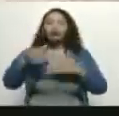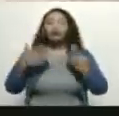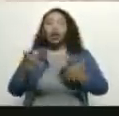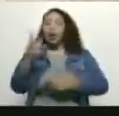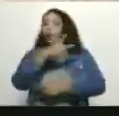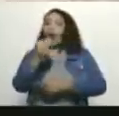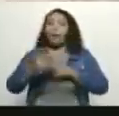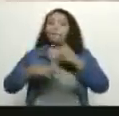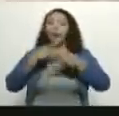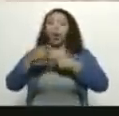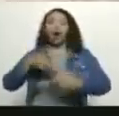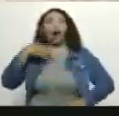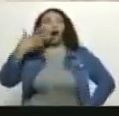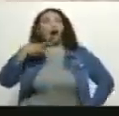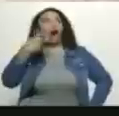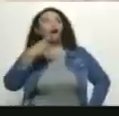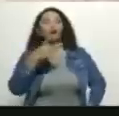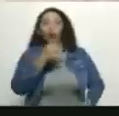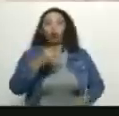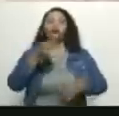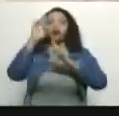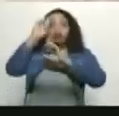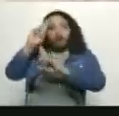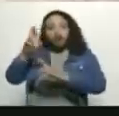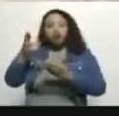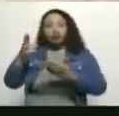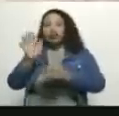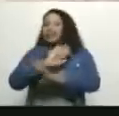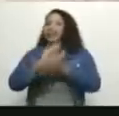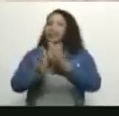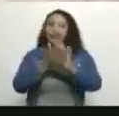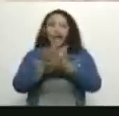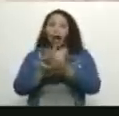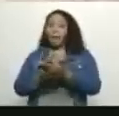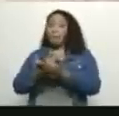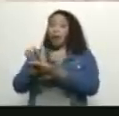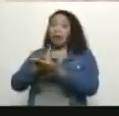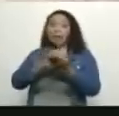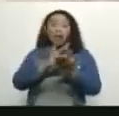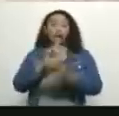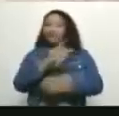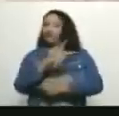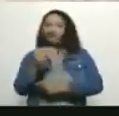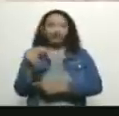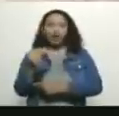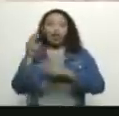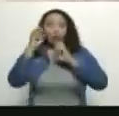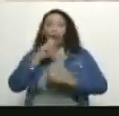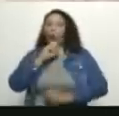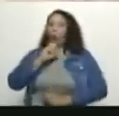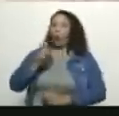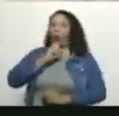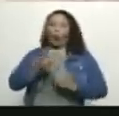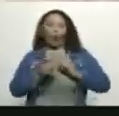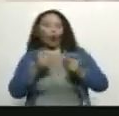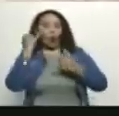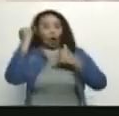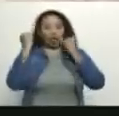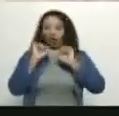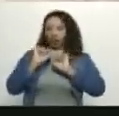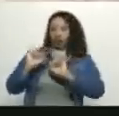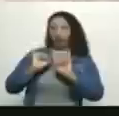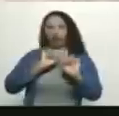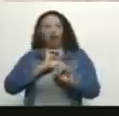en la politización e irrespeto. Ya basta de exclusiones por motivaciones de odio, por razones ideológicas,